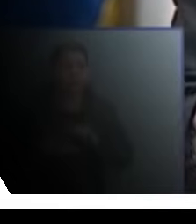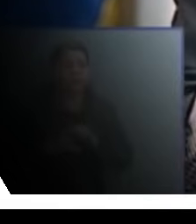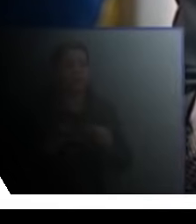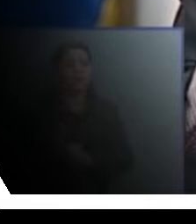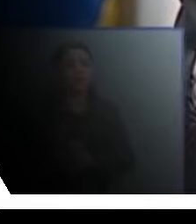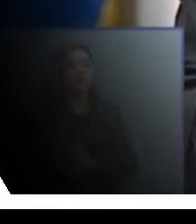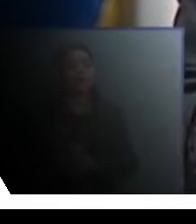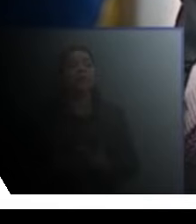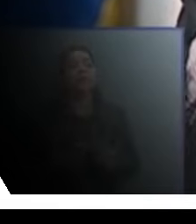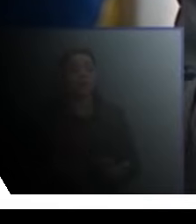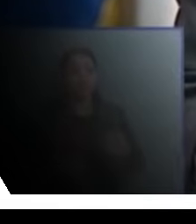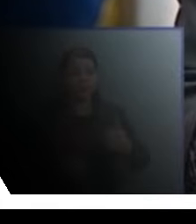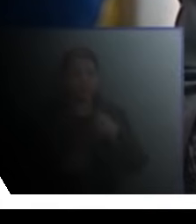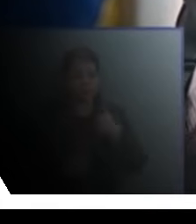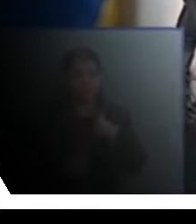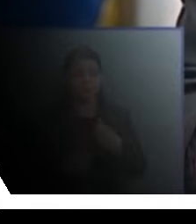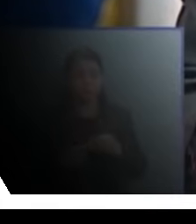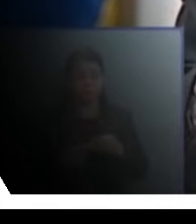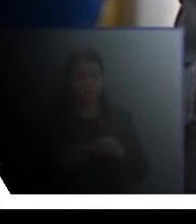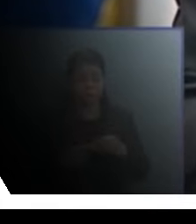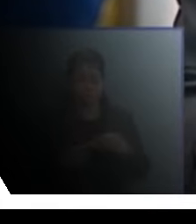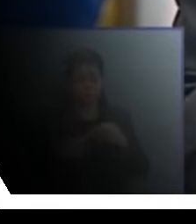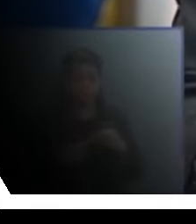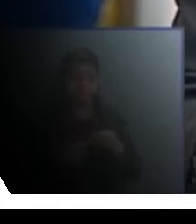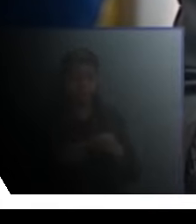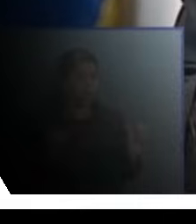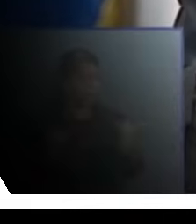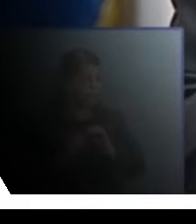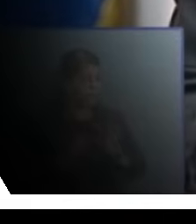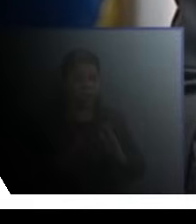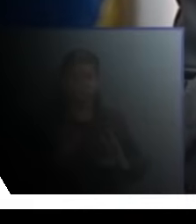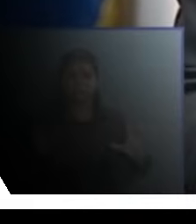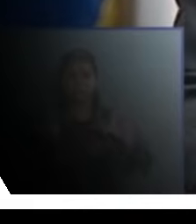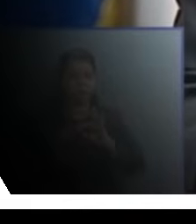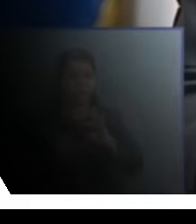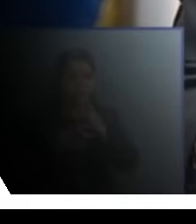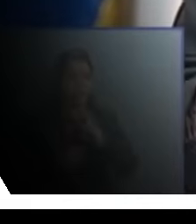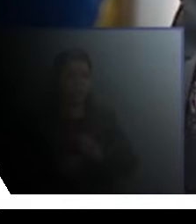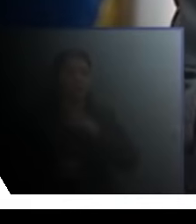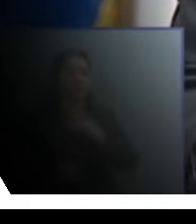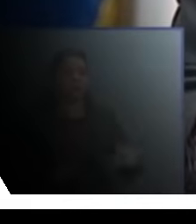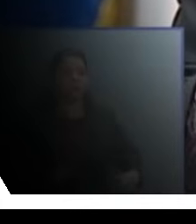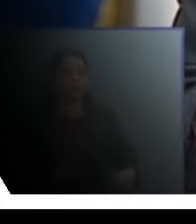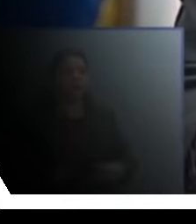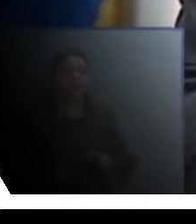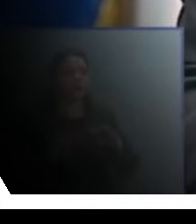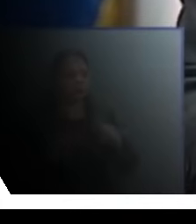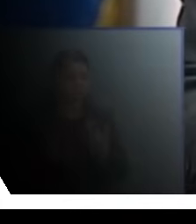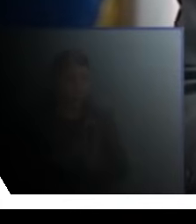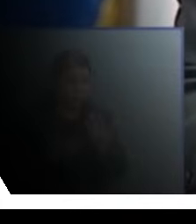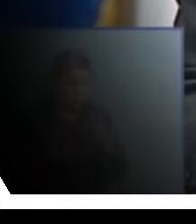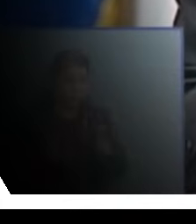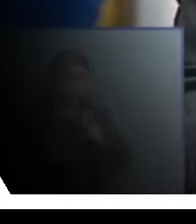legislativo fuerzas especiales que no tienen nada que ver con la seguridad presidencial y las unidades que sí tienen